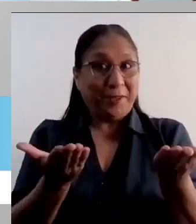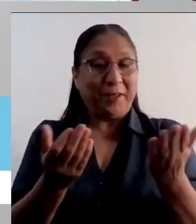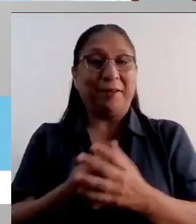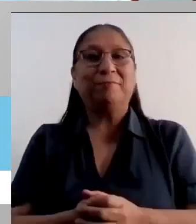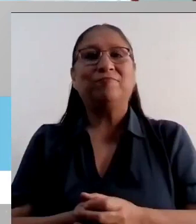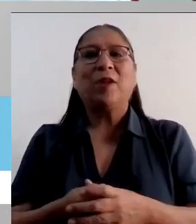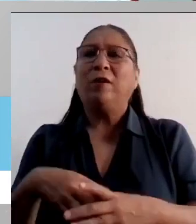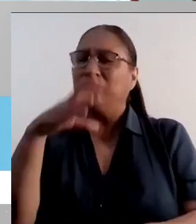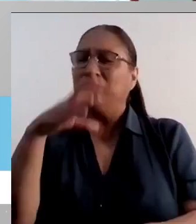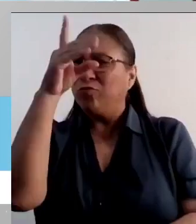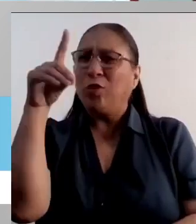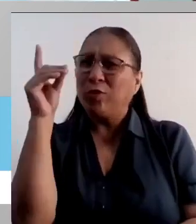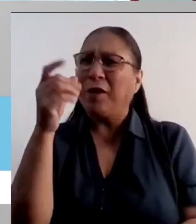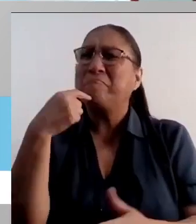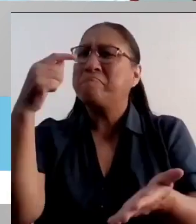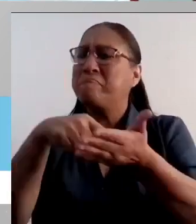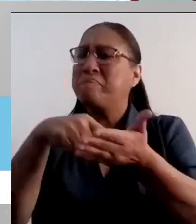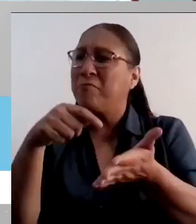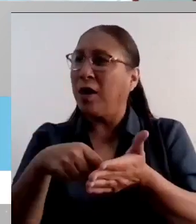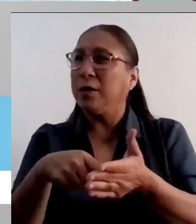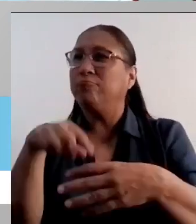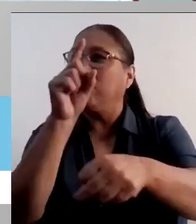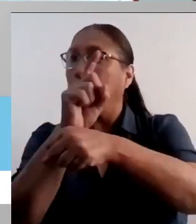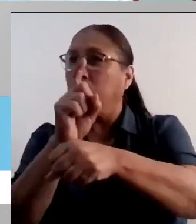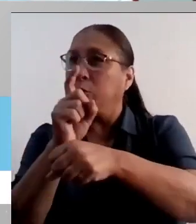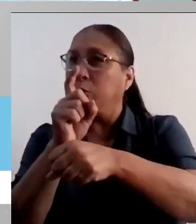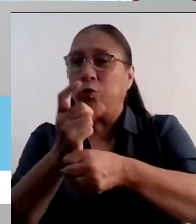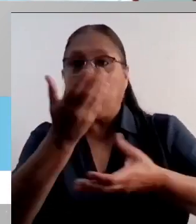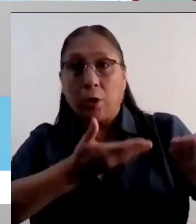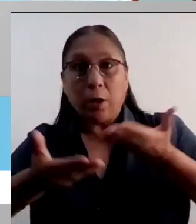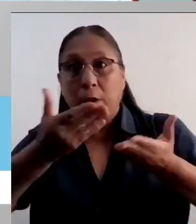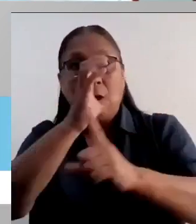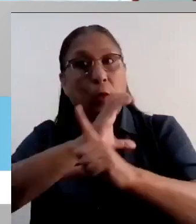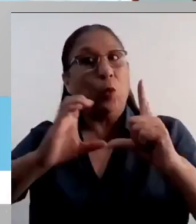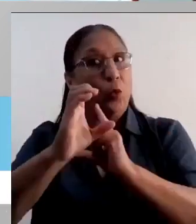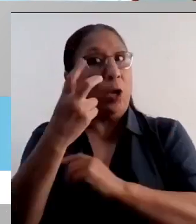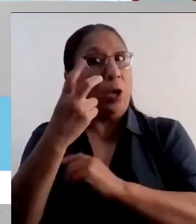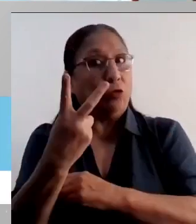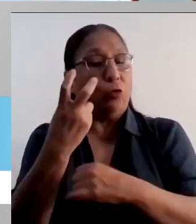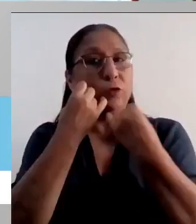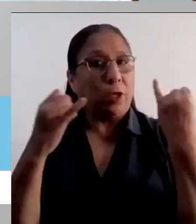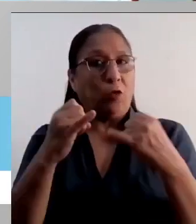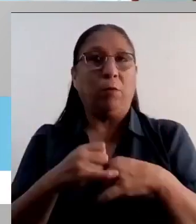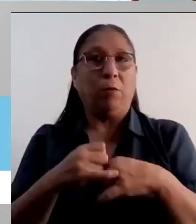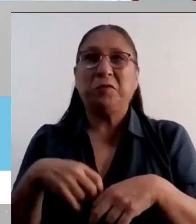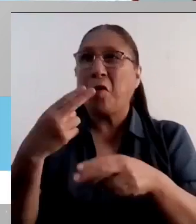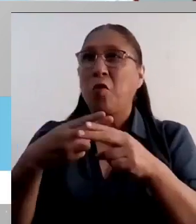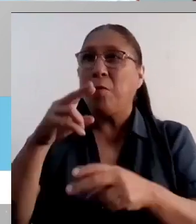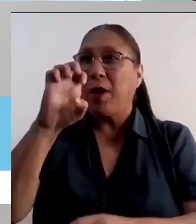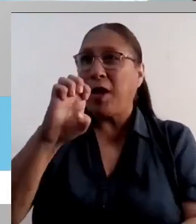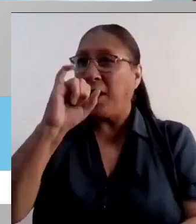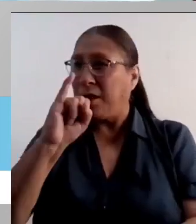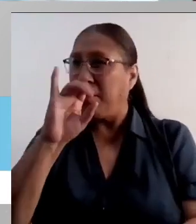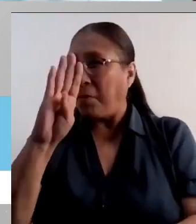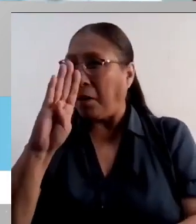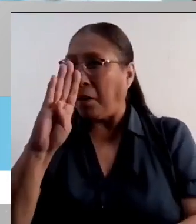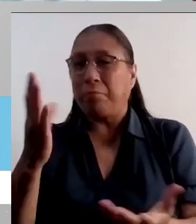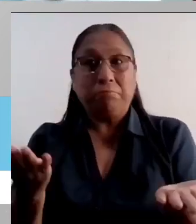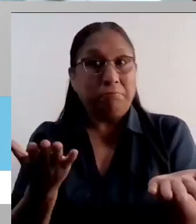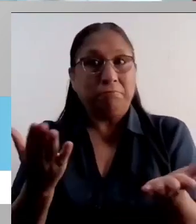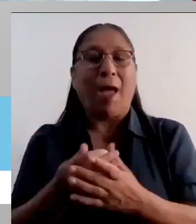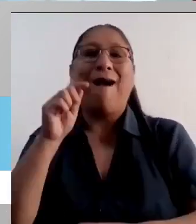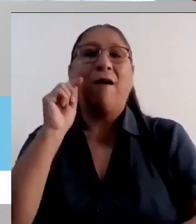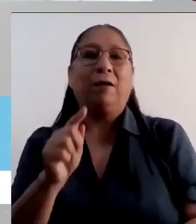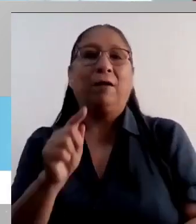Doctora, ¿en qué consiste la educación intercultural bilingüe conocida como el EIB? Sí,